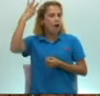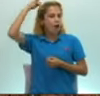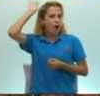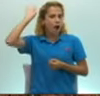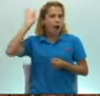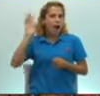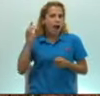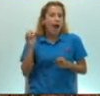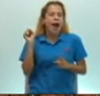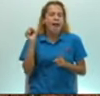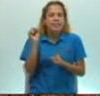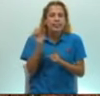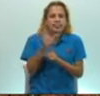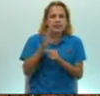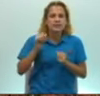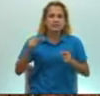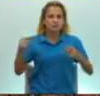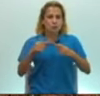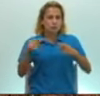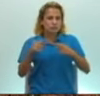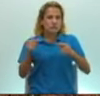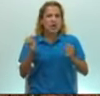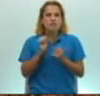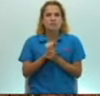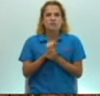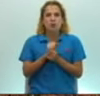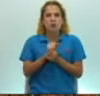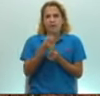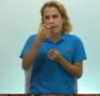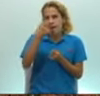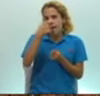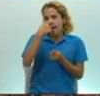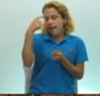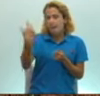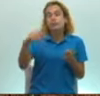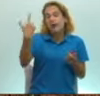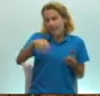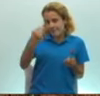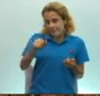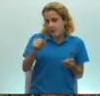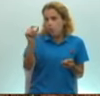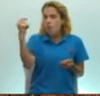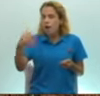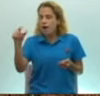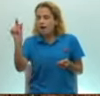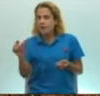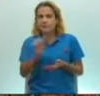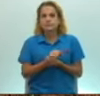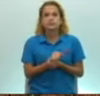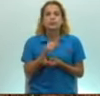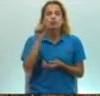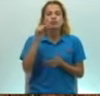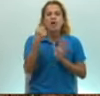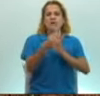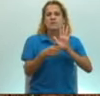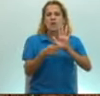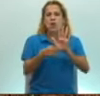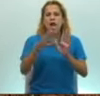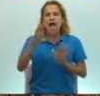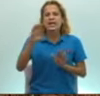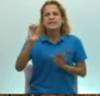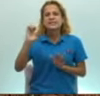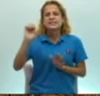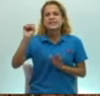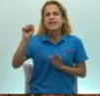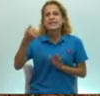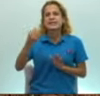Roma republicana a partir de las contradicciones entre los esclavos y los esclavistas. Pero ustedes con sus profesores estuvieron trabajando con la figura